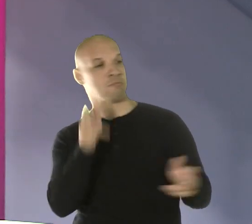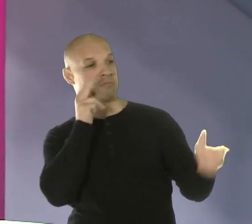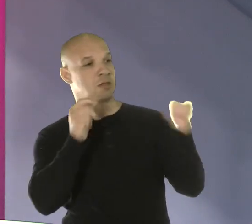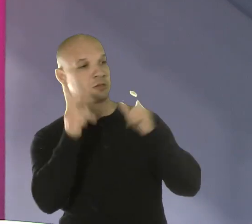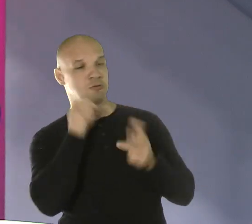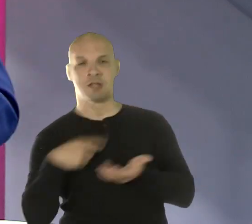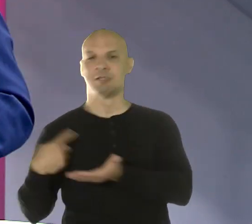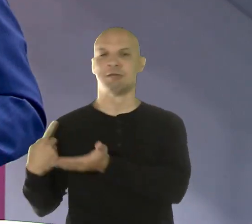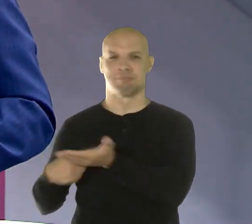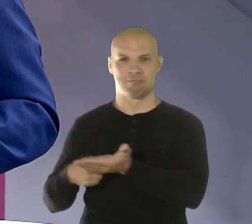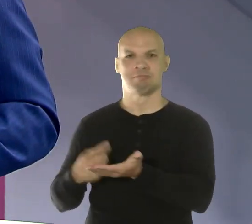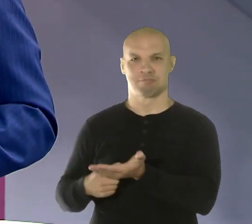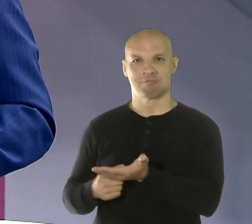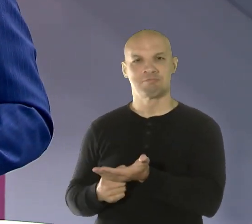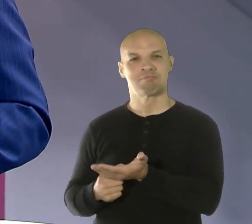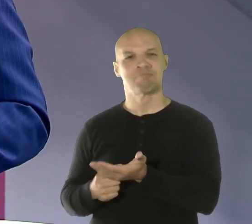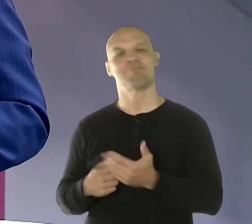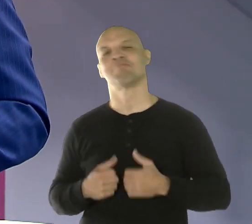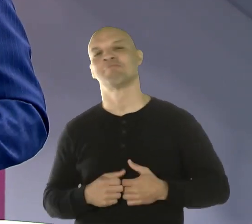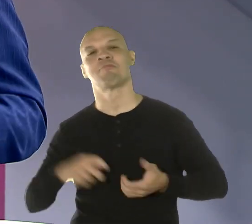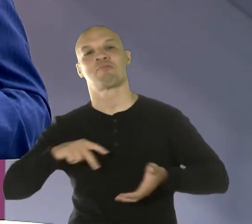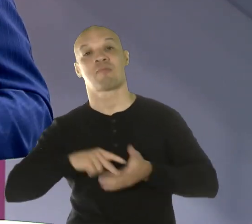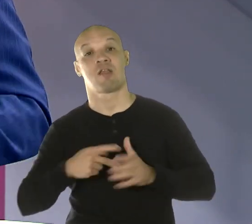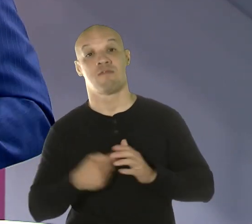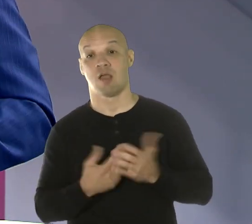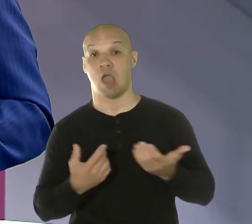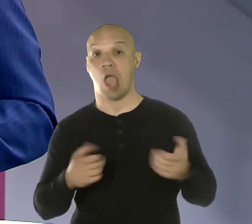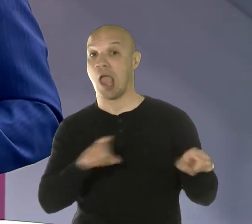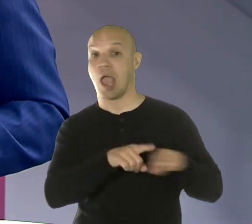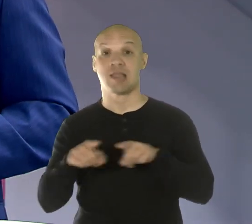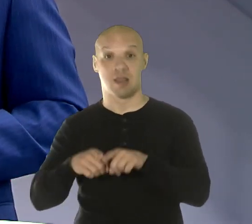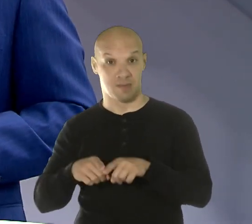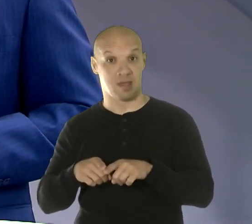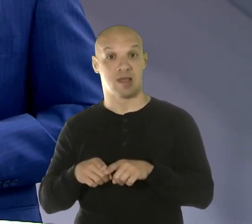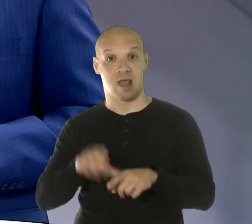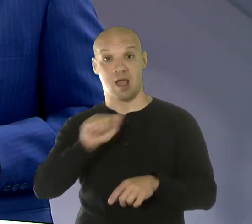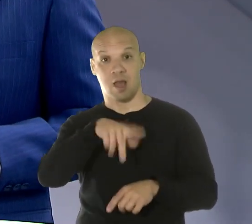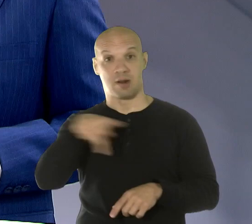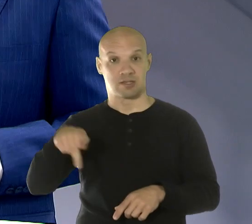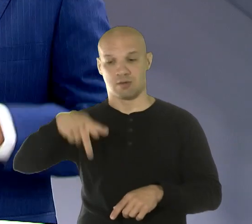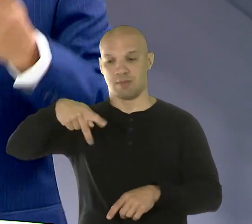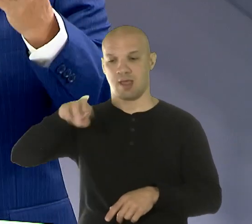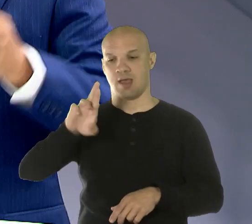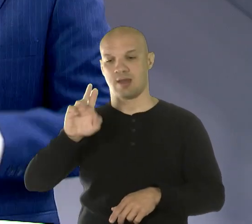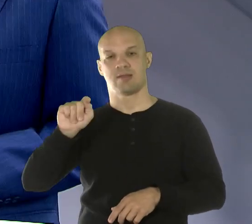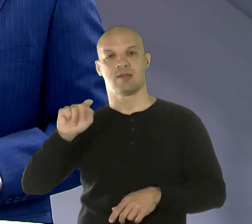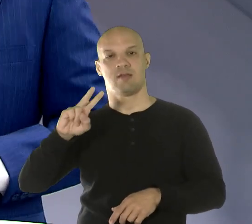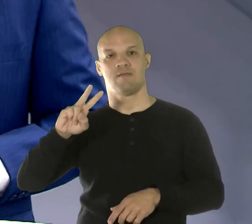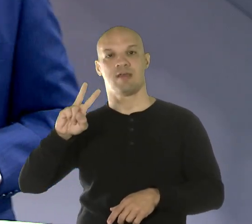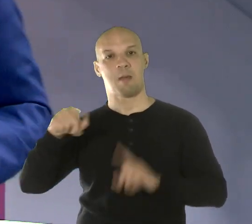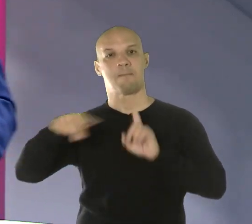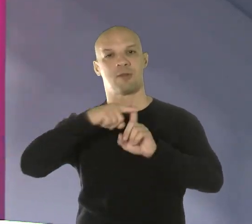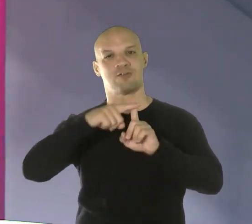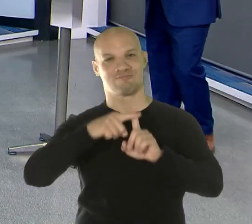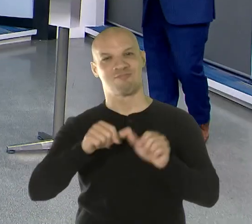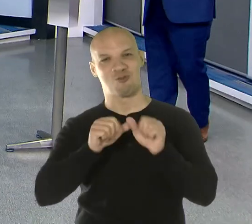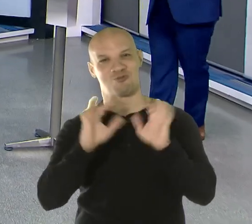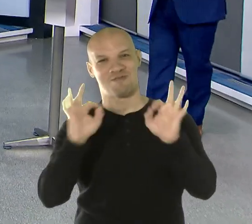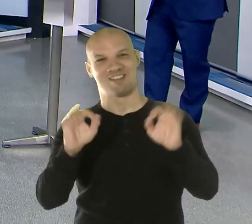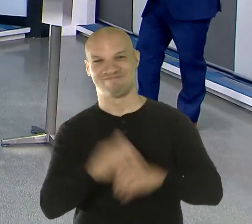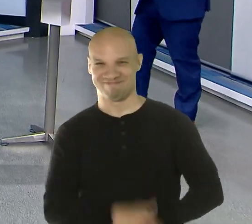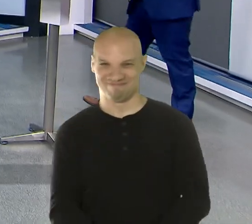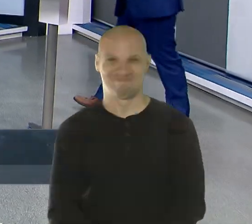tema junto a nosotros. Así que también estará disponible en la aplicación PRTV Plus. Que estén bien todos.